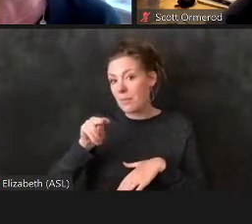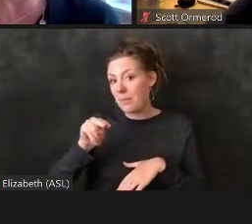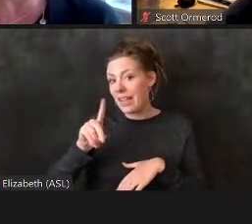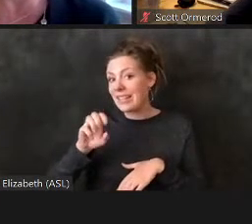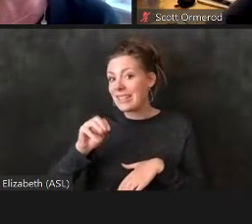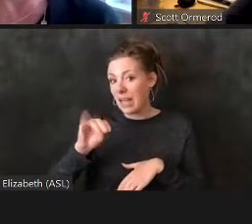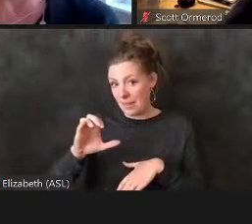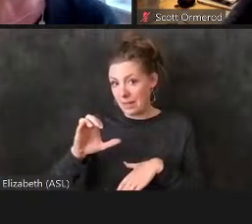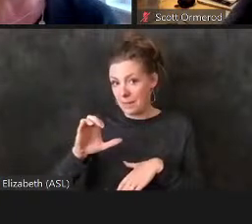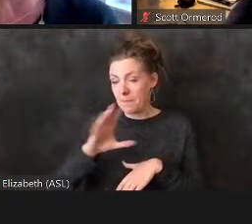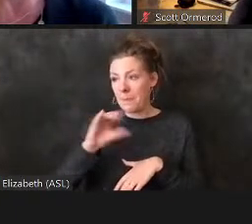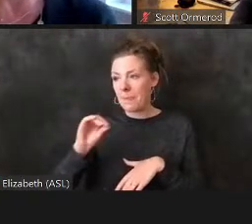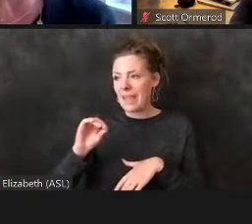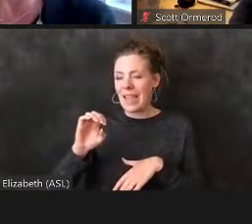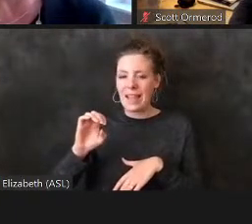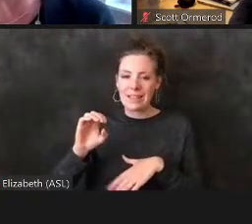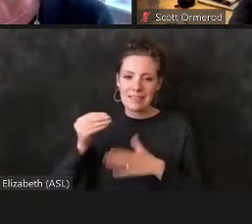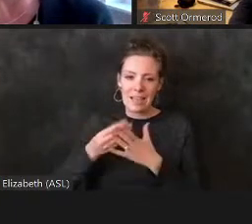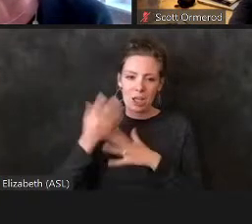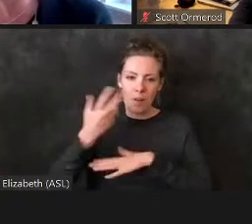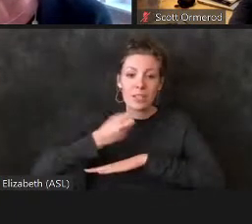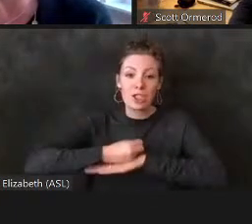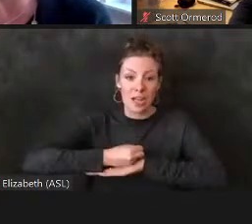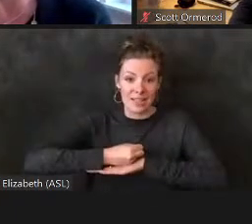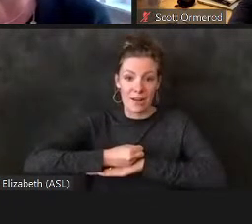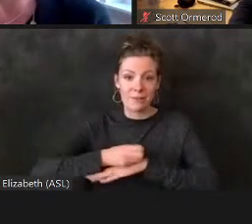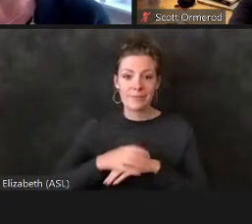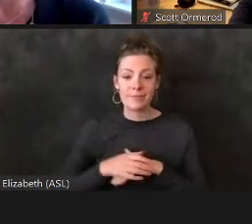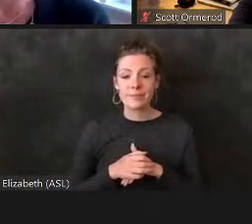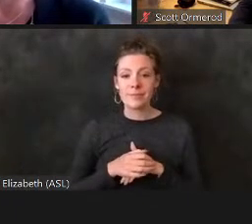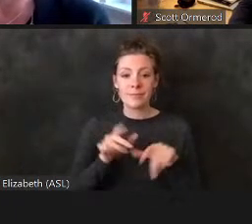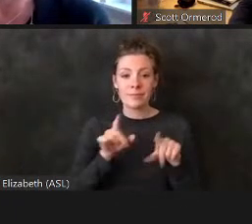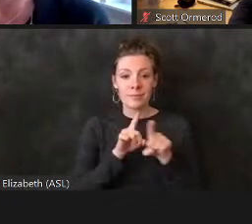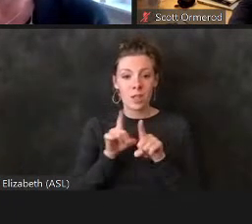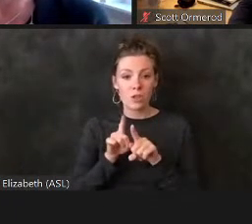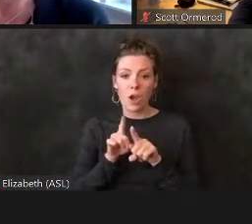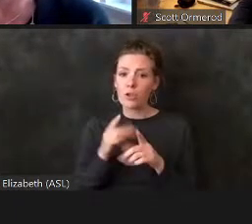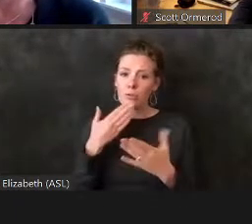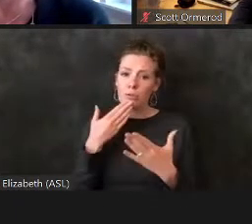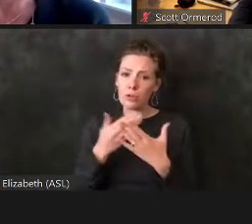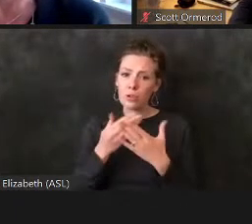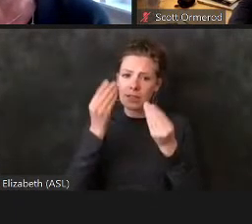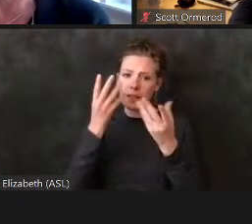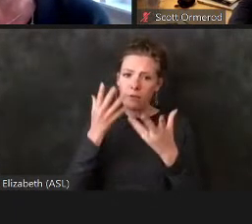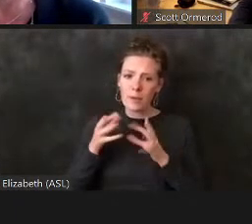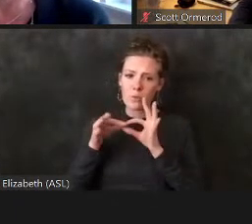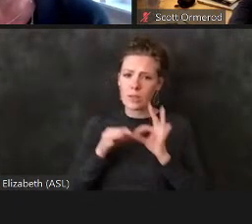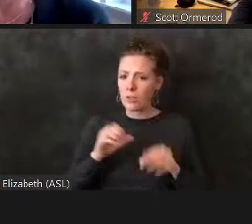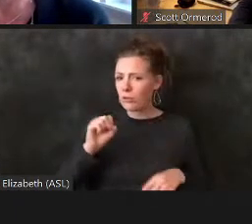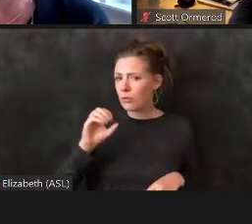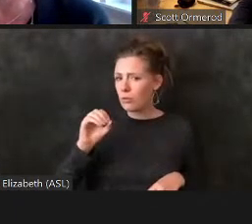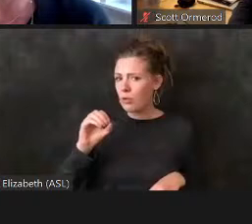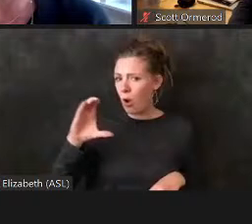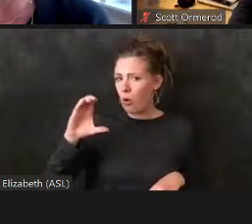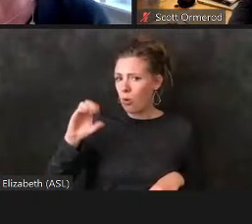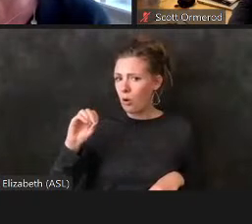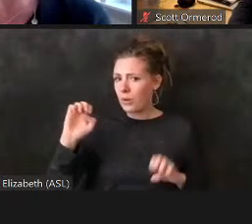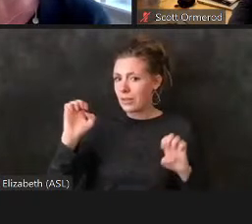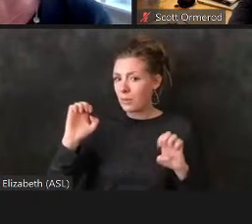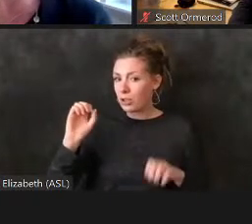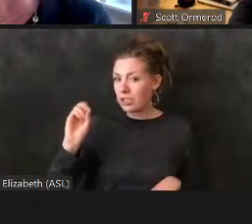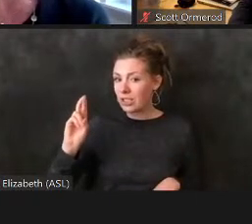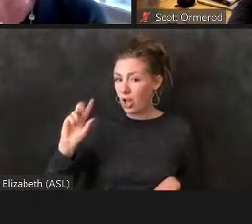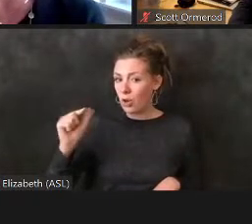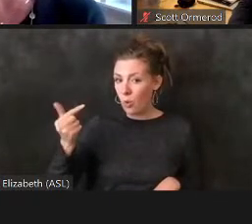afectado por la pandemia o por la que se ha cerrado lo económico del estado.